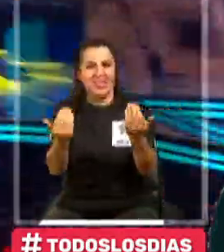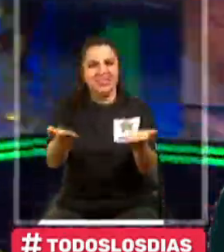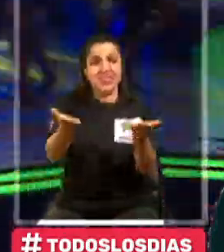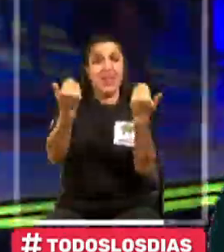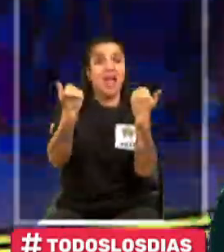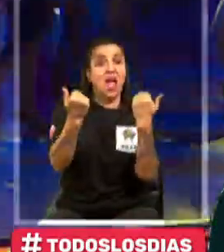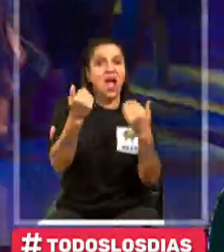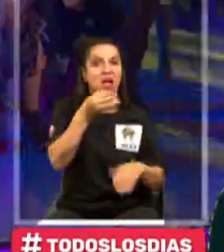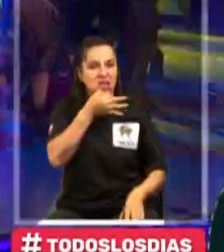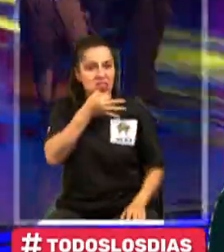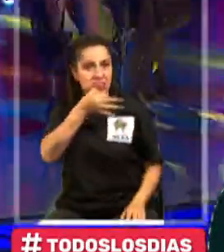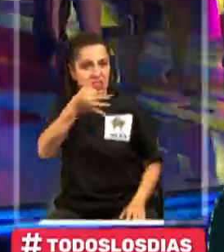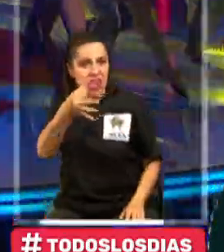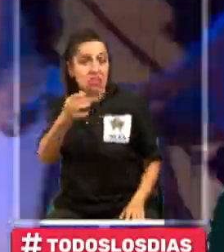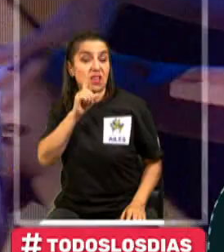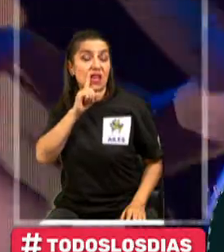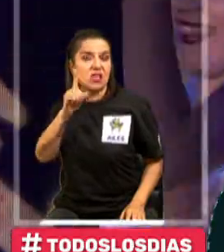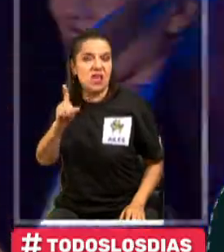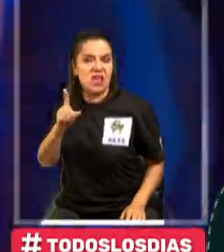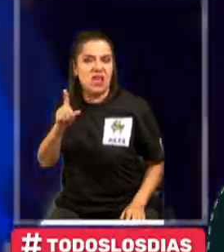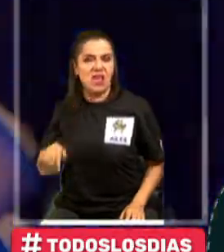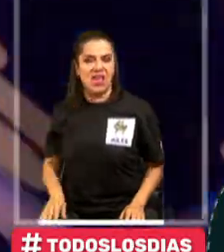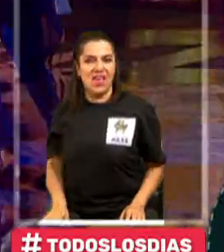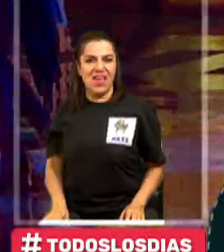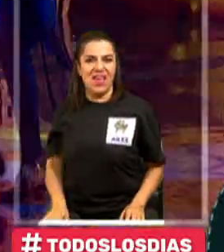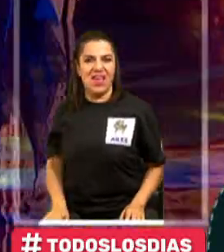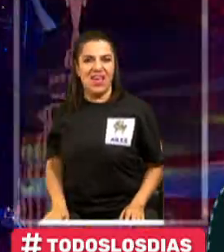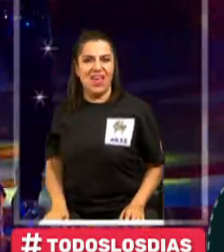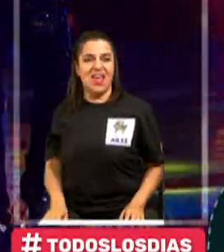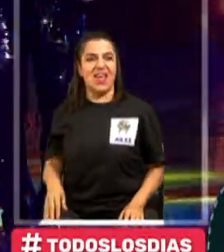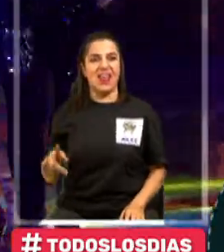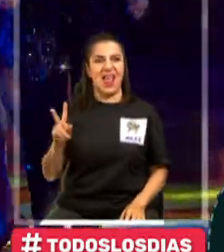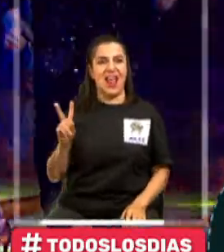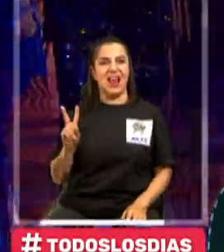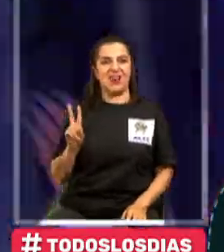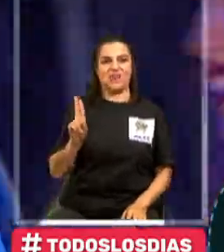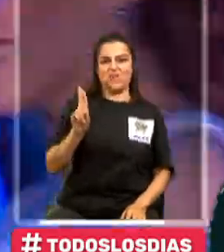Te lo dice el Frigio.